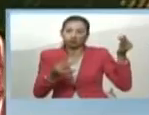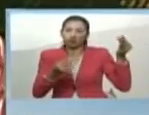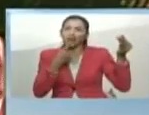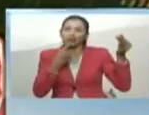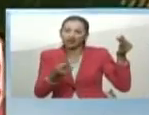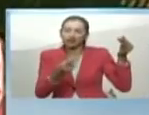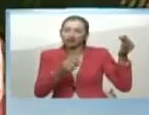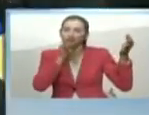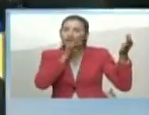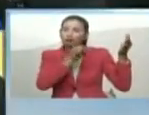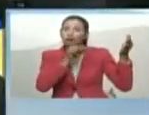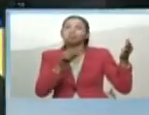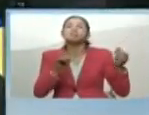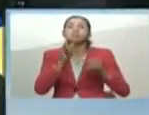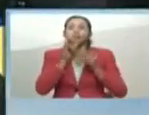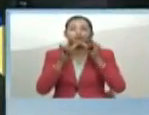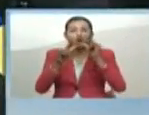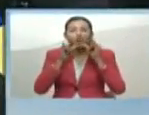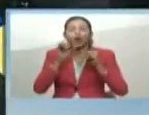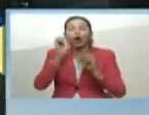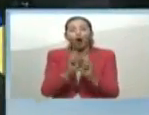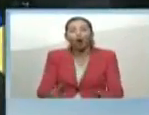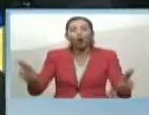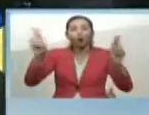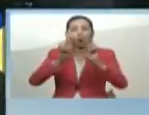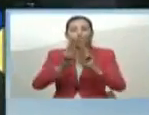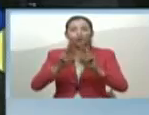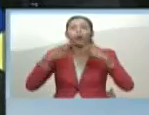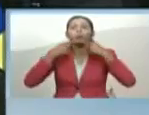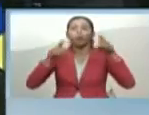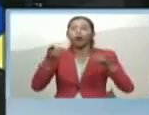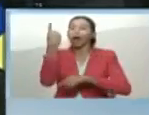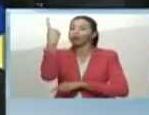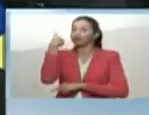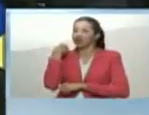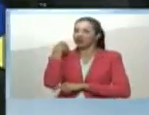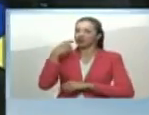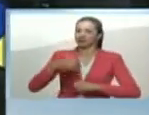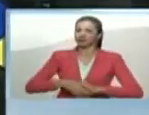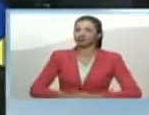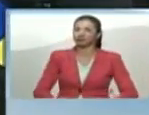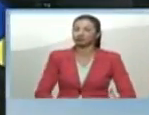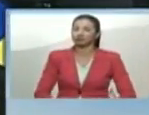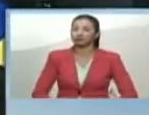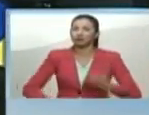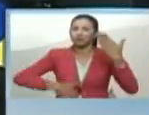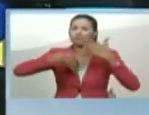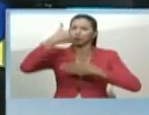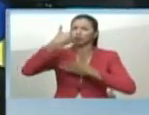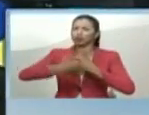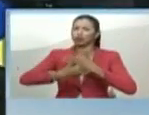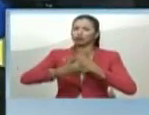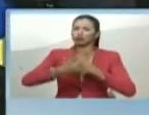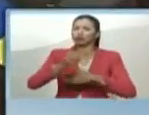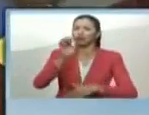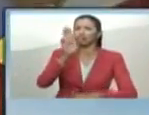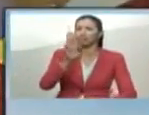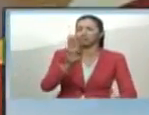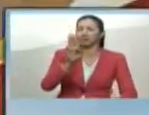informe de Naciones Unidas que fue publicado ayer el proyecto el